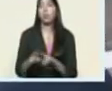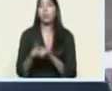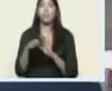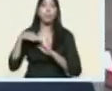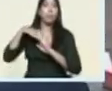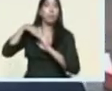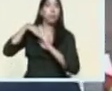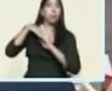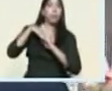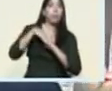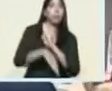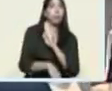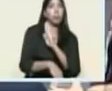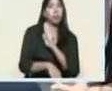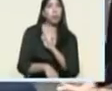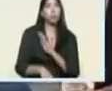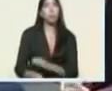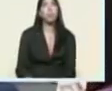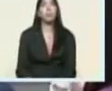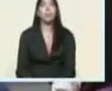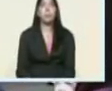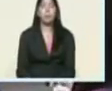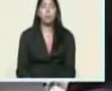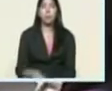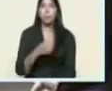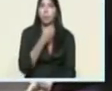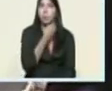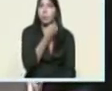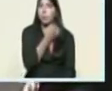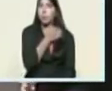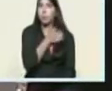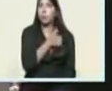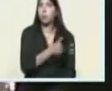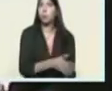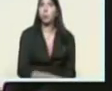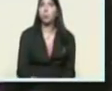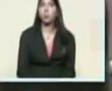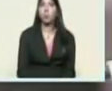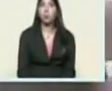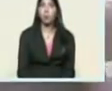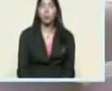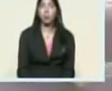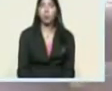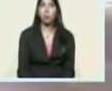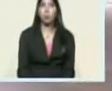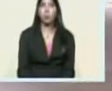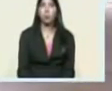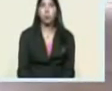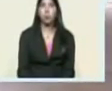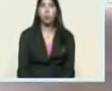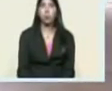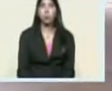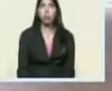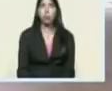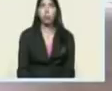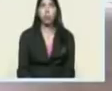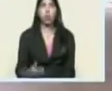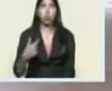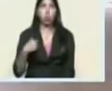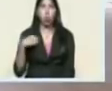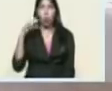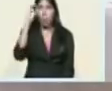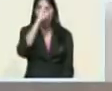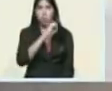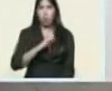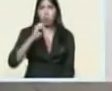decline hacia la desaparición a la cual está destinado el partido político de la derecha fascista amarilla. Comentario que estoy